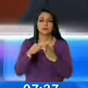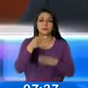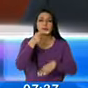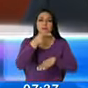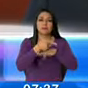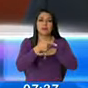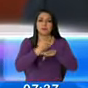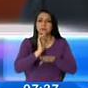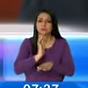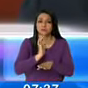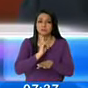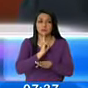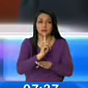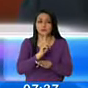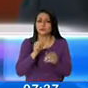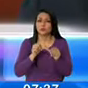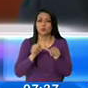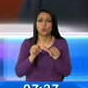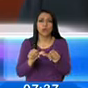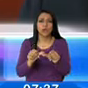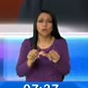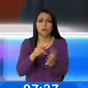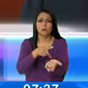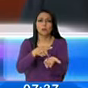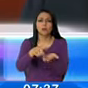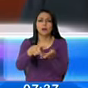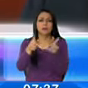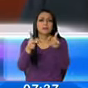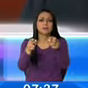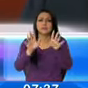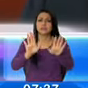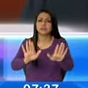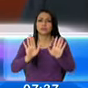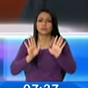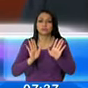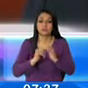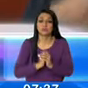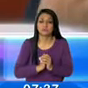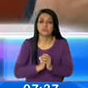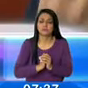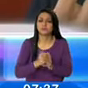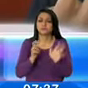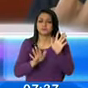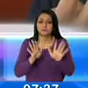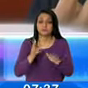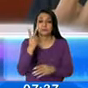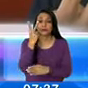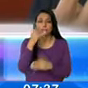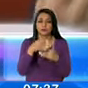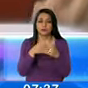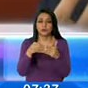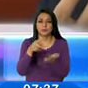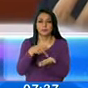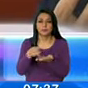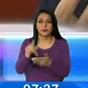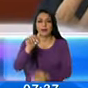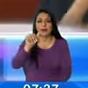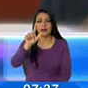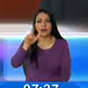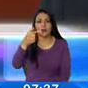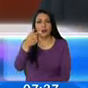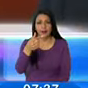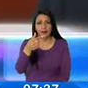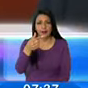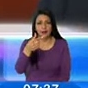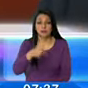va a mantener el esquema tarifario vigente que estaba, es decir, los $2 en Aloha. Sin